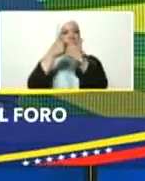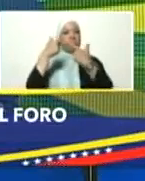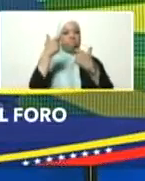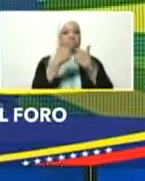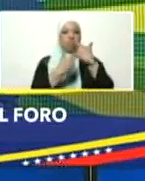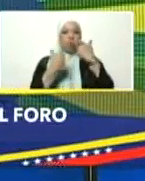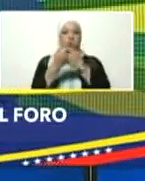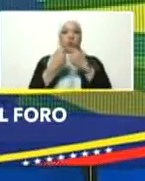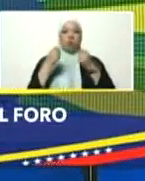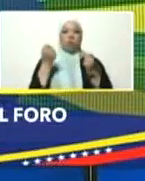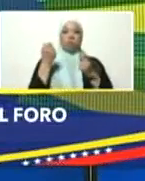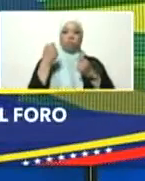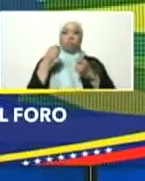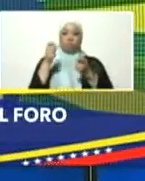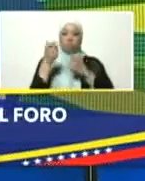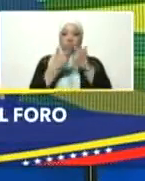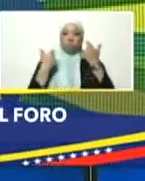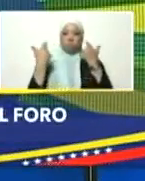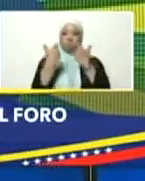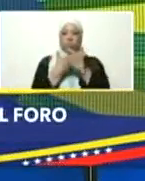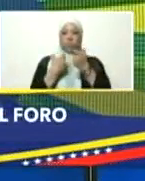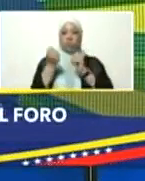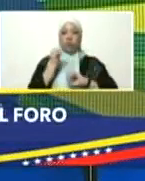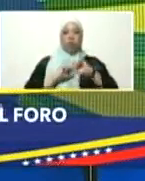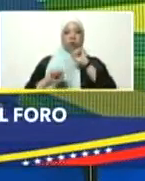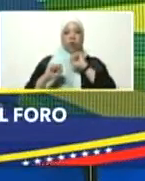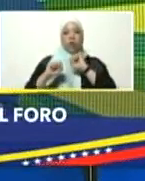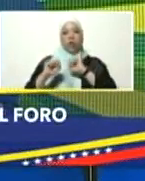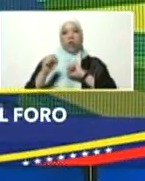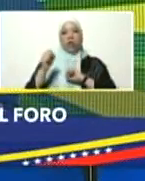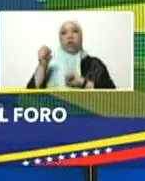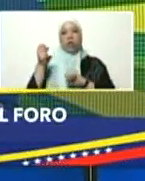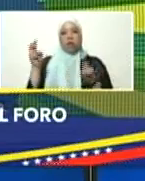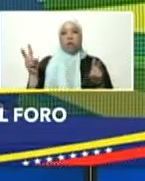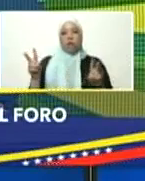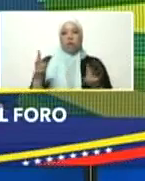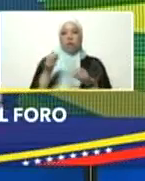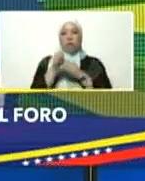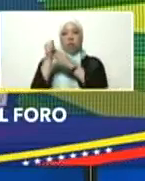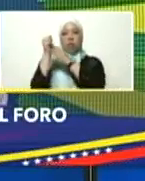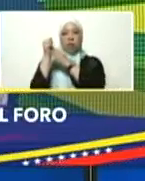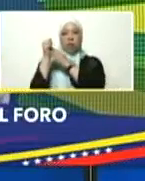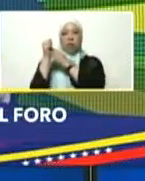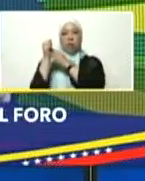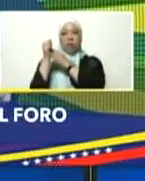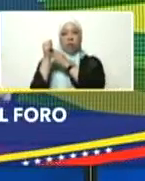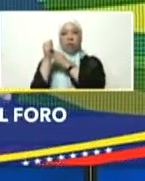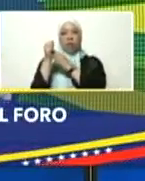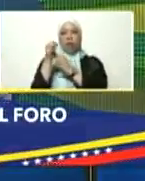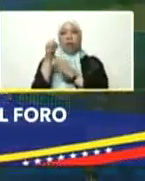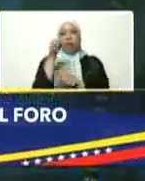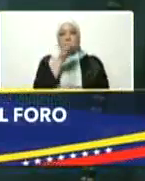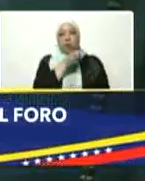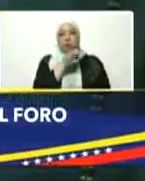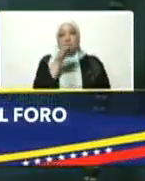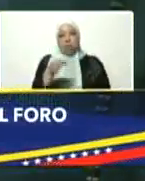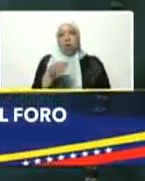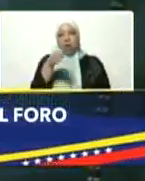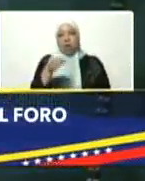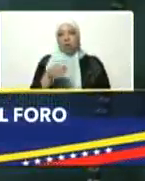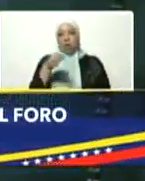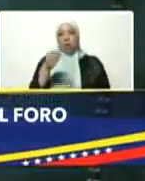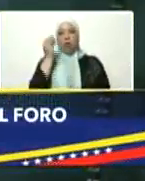De un guerrero. El guerrero de los guerreros, Simón Bolívar. Siempre pensó en la